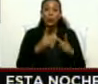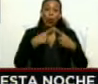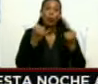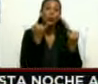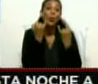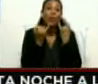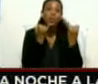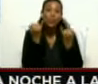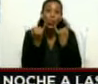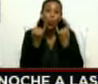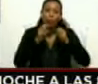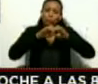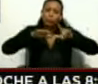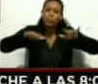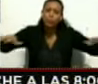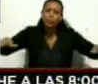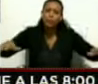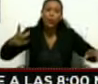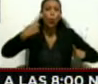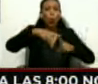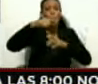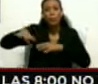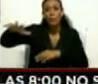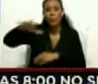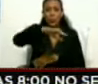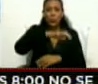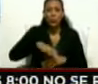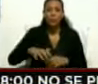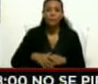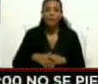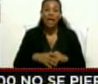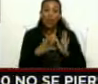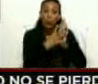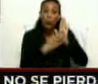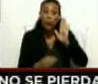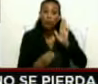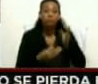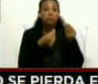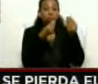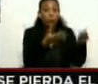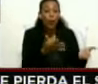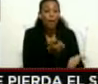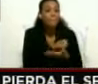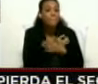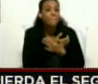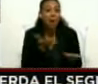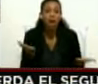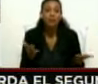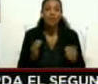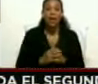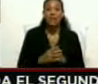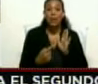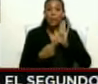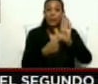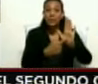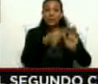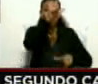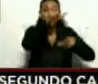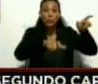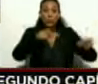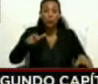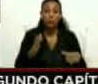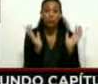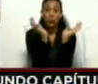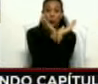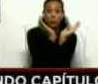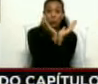idiomas y puedan ser distribuidos en otras regiones del mundo. Un gesto que fue recibido con beneplácito por parte de la representante de esta